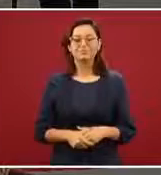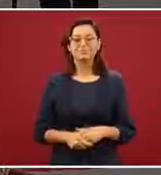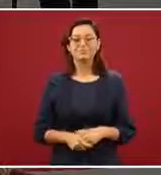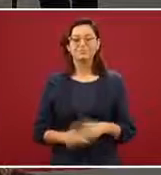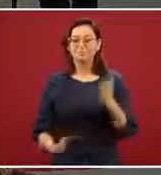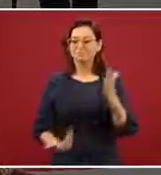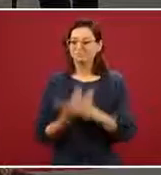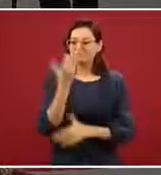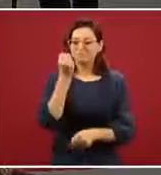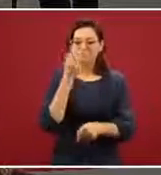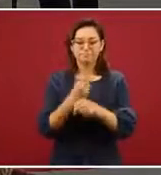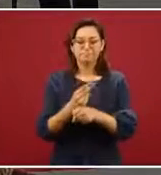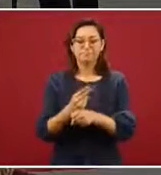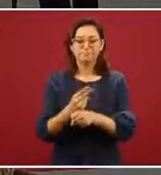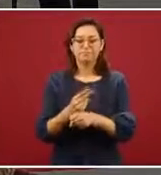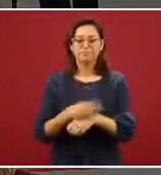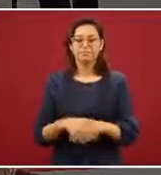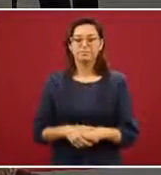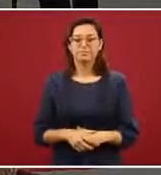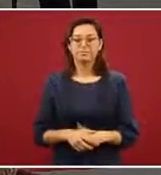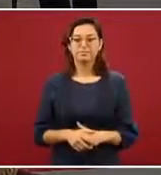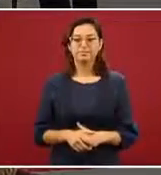desde temprano.